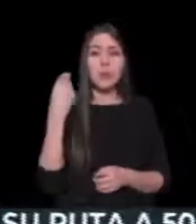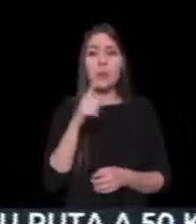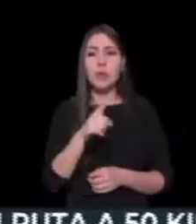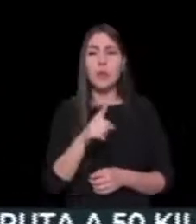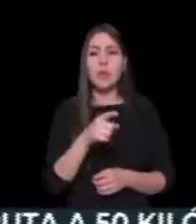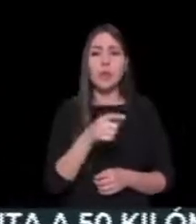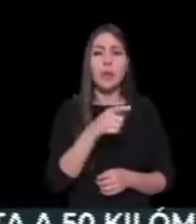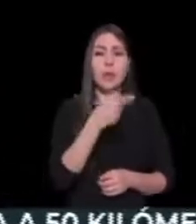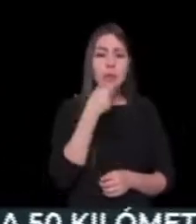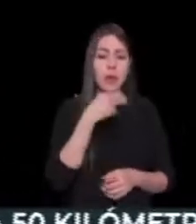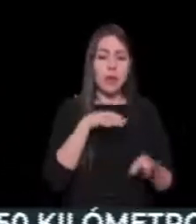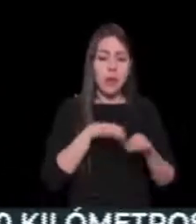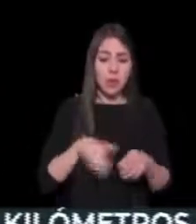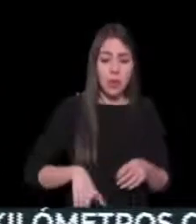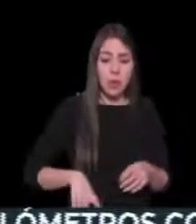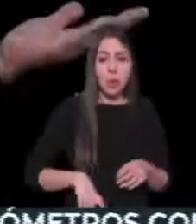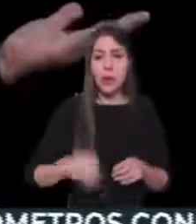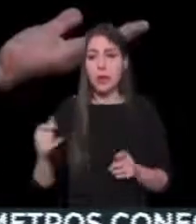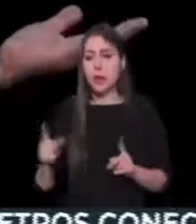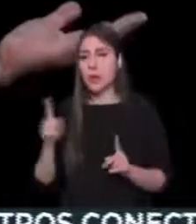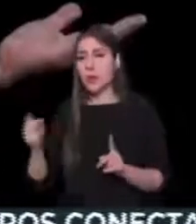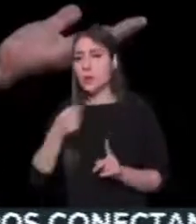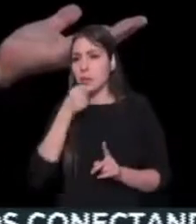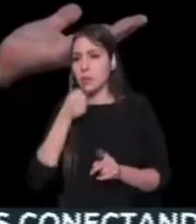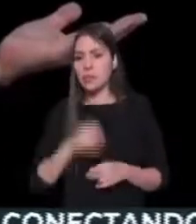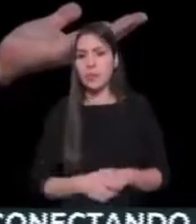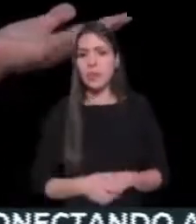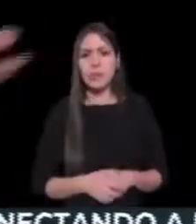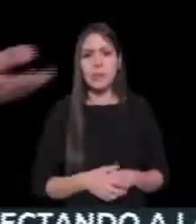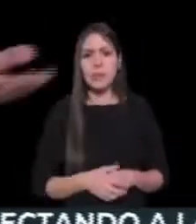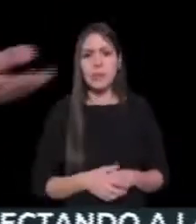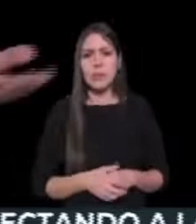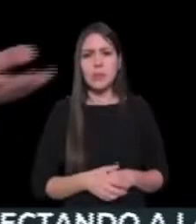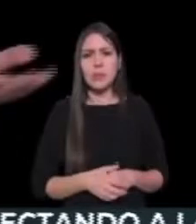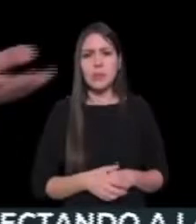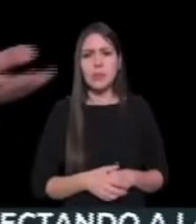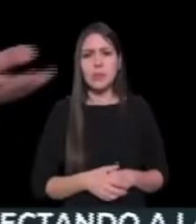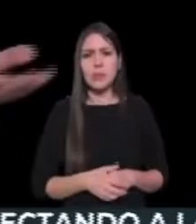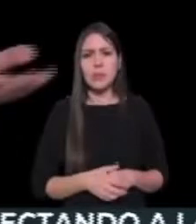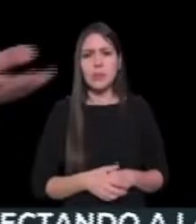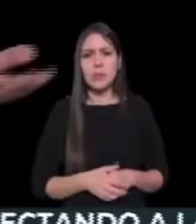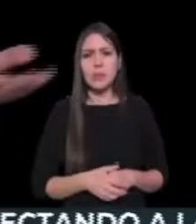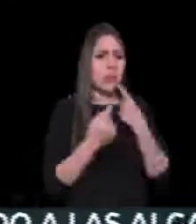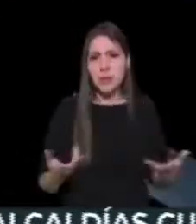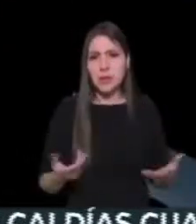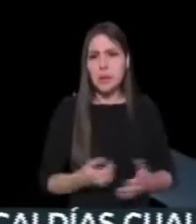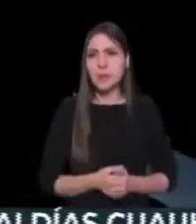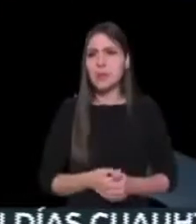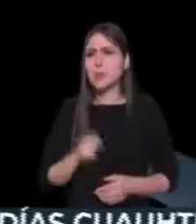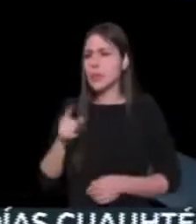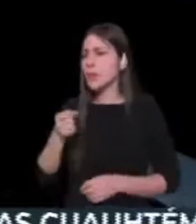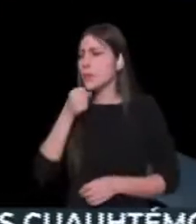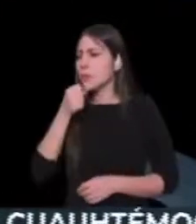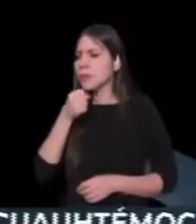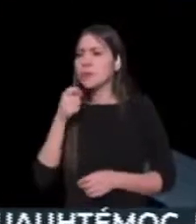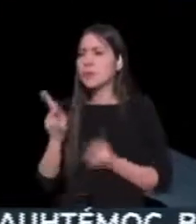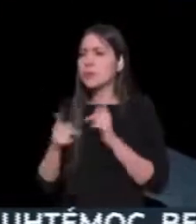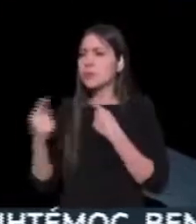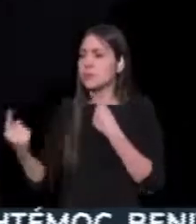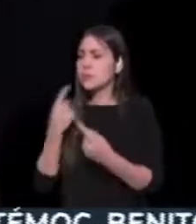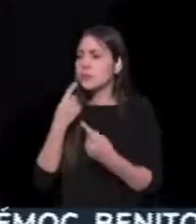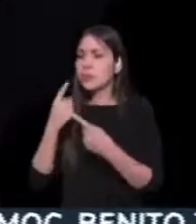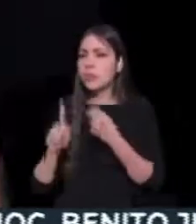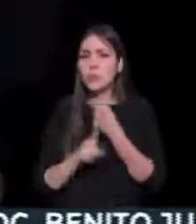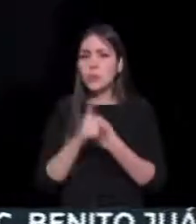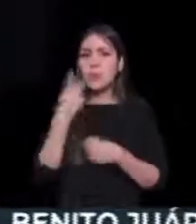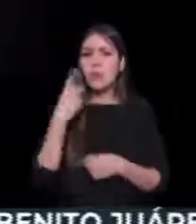un periodista y un servidor público. Un diálogo común y corriente, ¿no? Sí. Que cualquier... No, incluso un diálogo donde hay conflicto, pero ¿de dónde sacan la